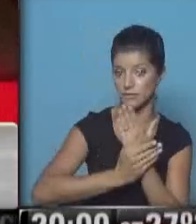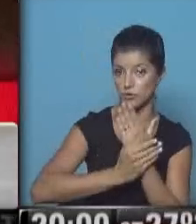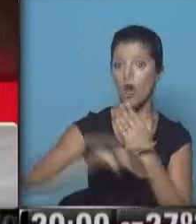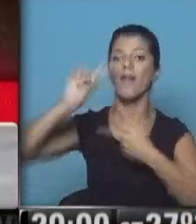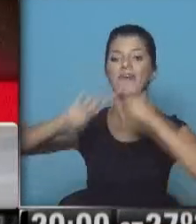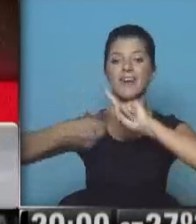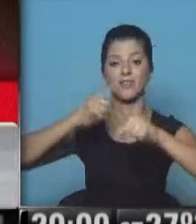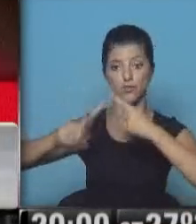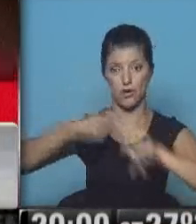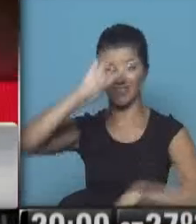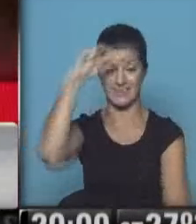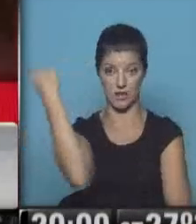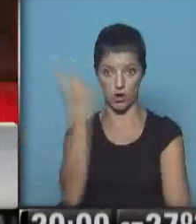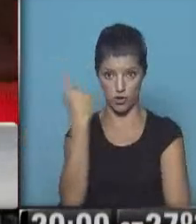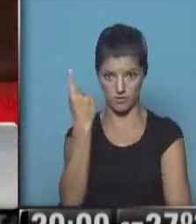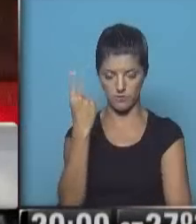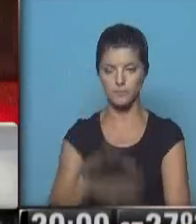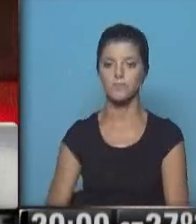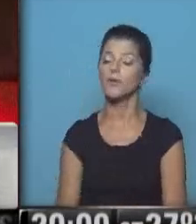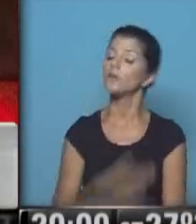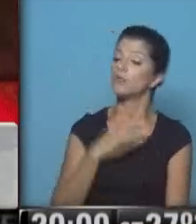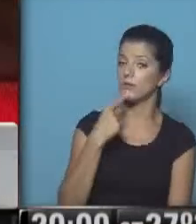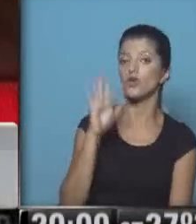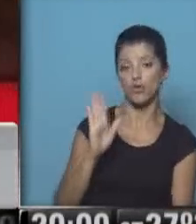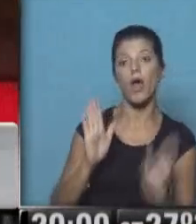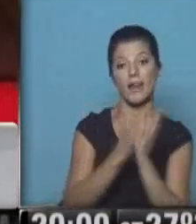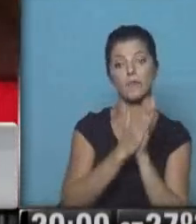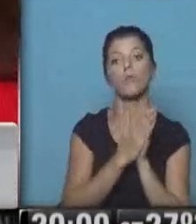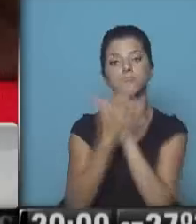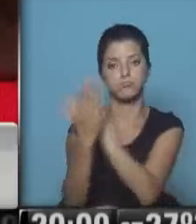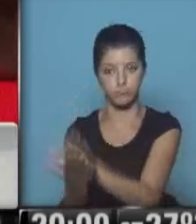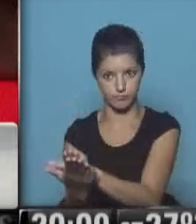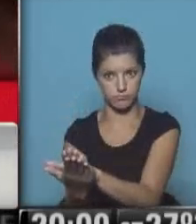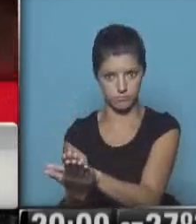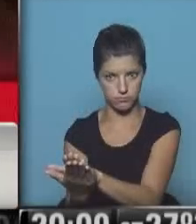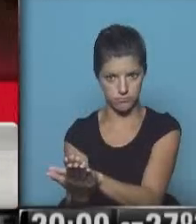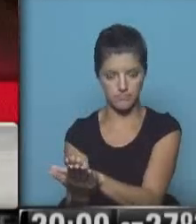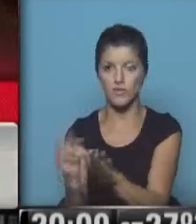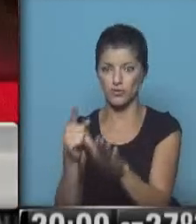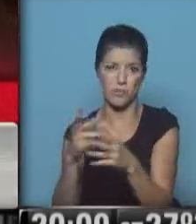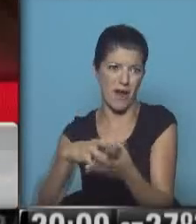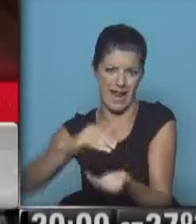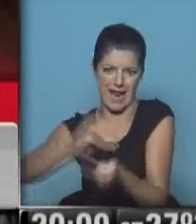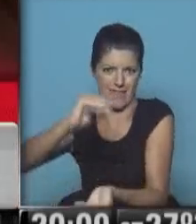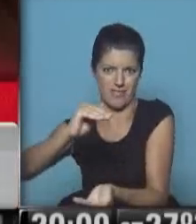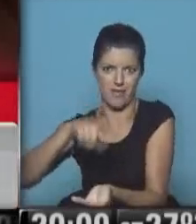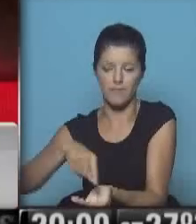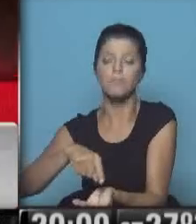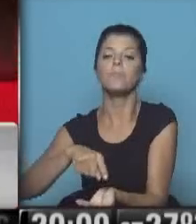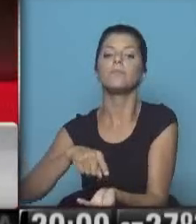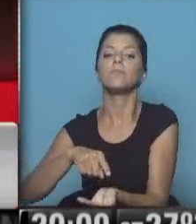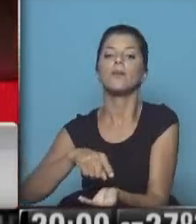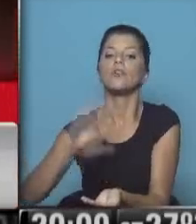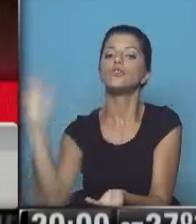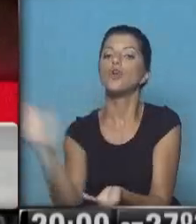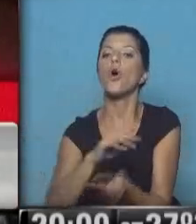exteriores el secretario de relaciones exteriores le dije Mire le voy a dejar el libro un libro enorme que contiene todas